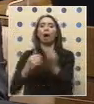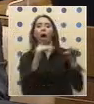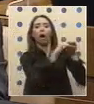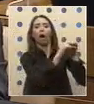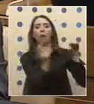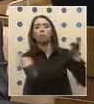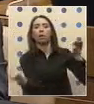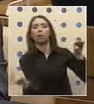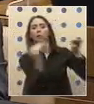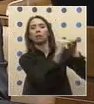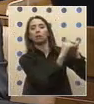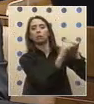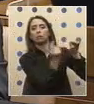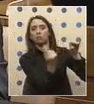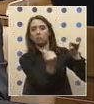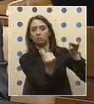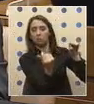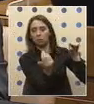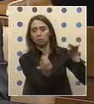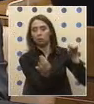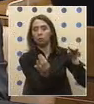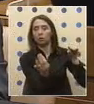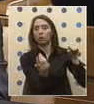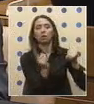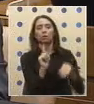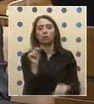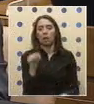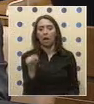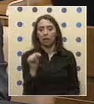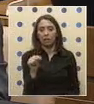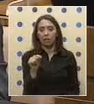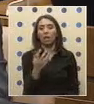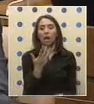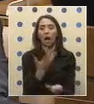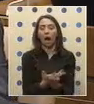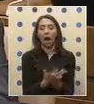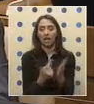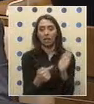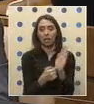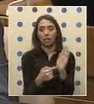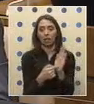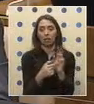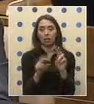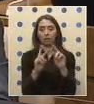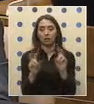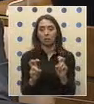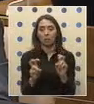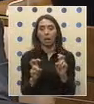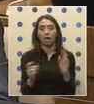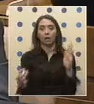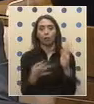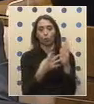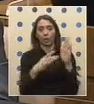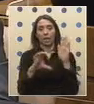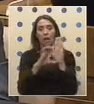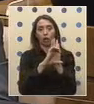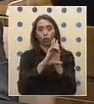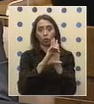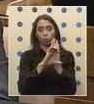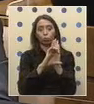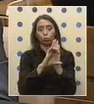en dinero. Básicamente creemos que acá hay un tema de constitucionalidad, digamos, de